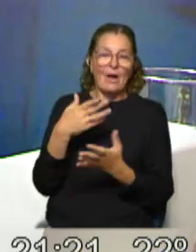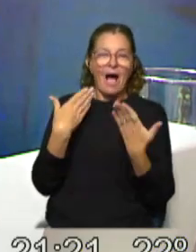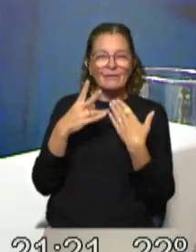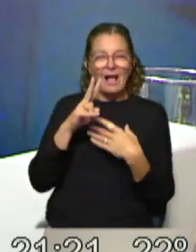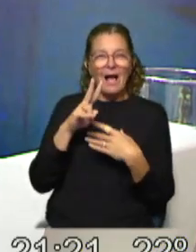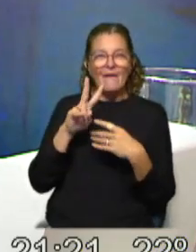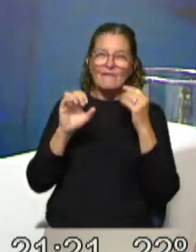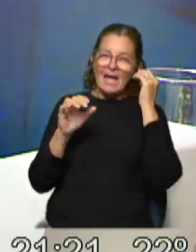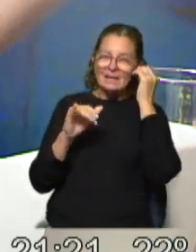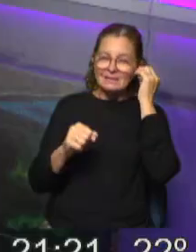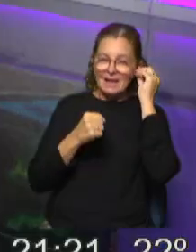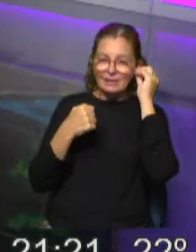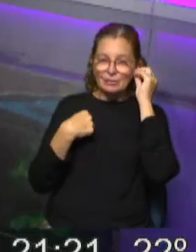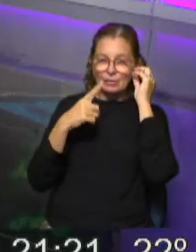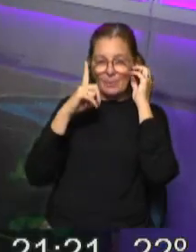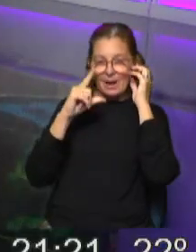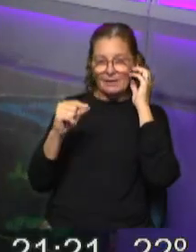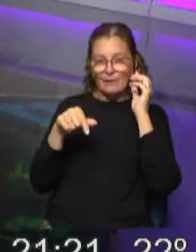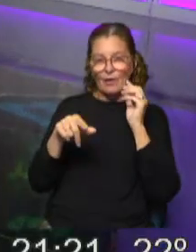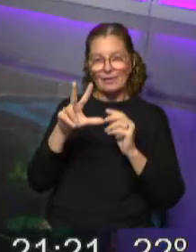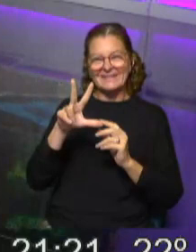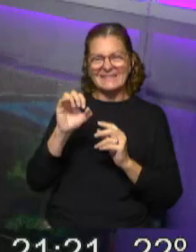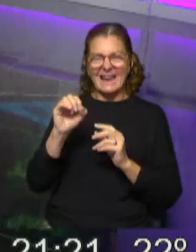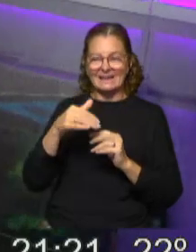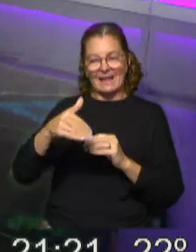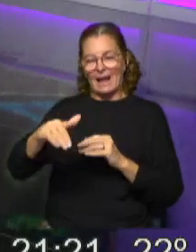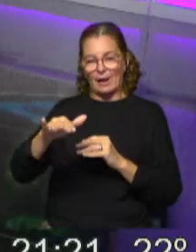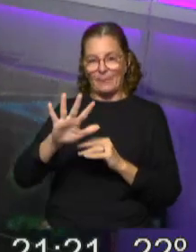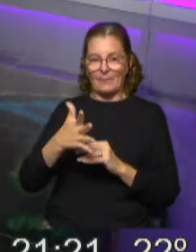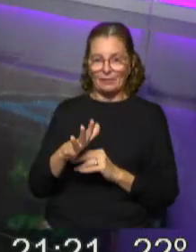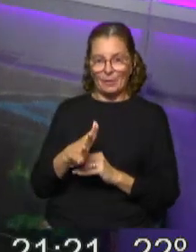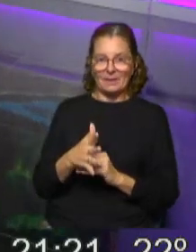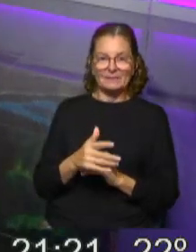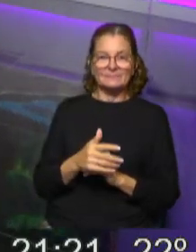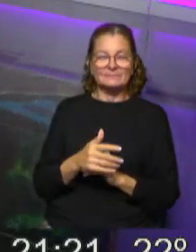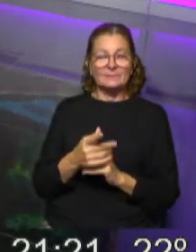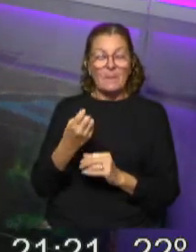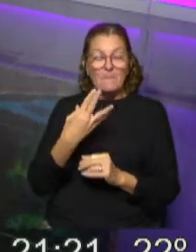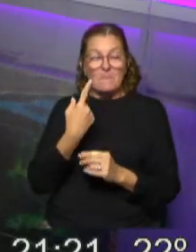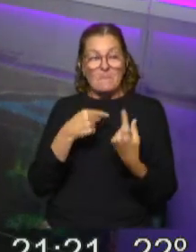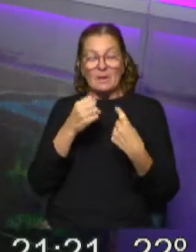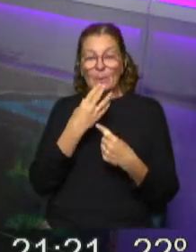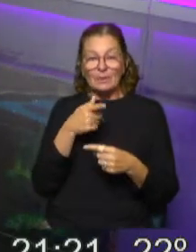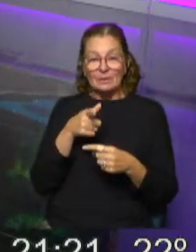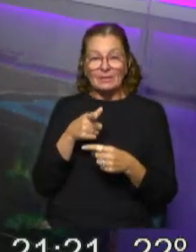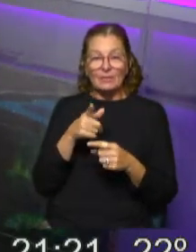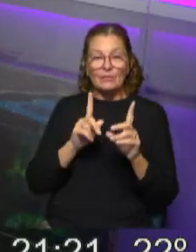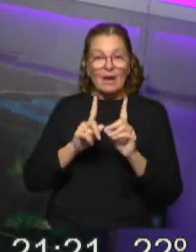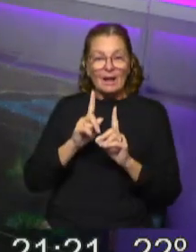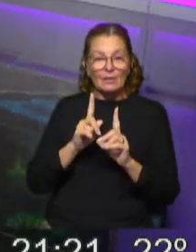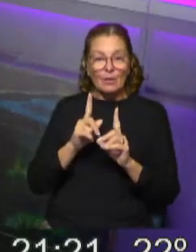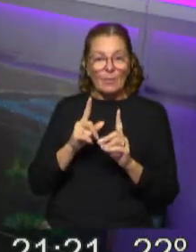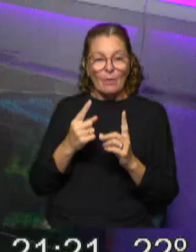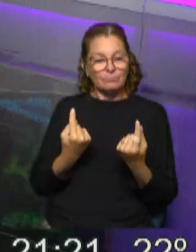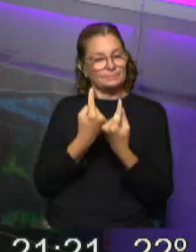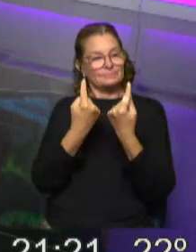que yo ya estoy un poco lejos. En los 30 y está vos, no te preocupes. Más o menos. Pero bueno, eso también fue como muy